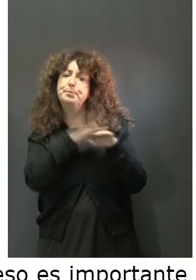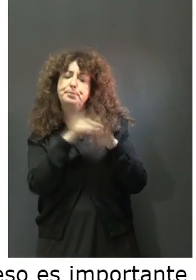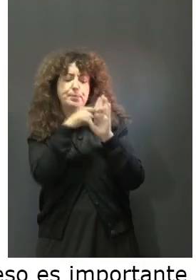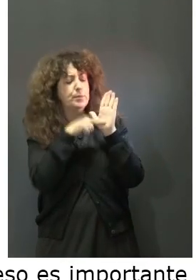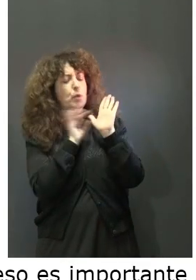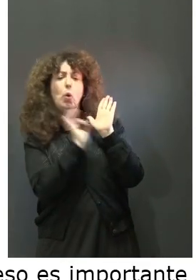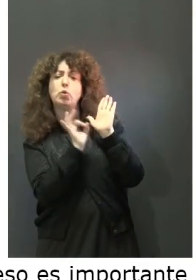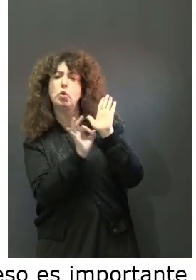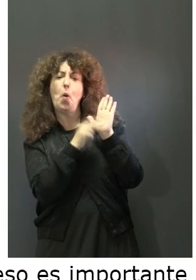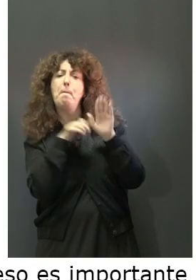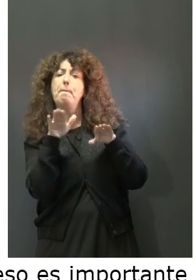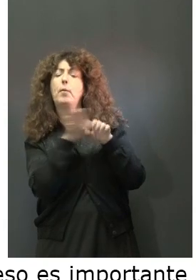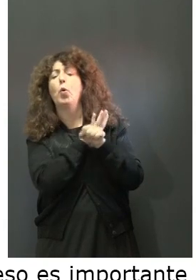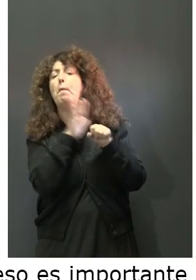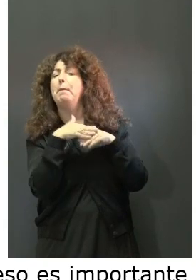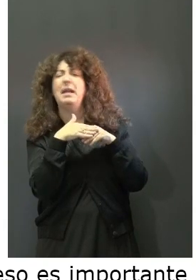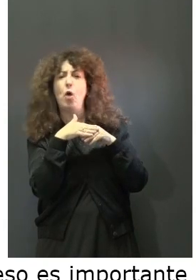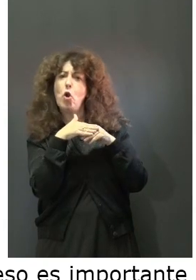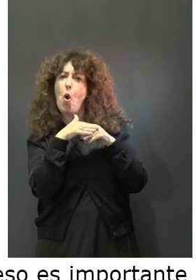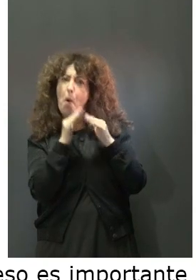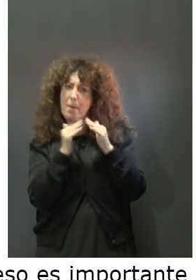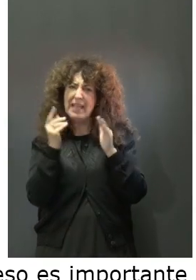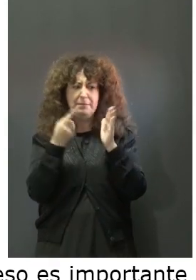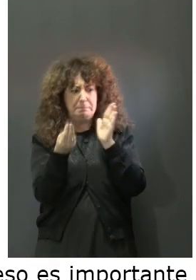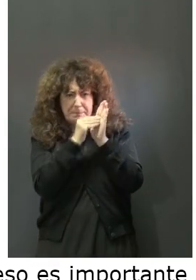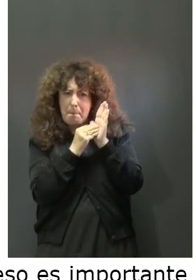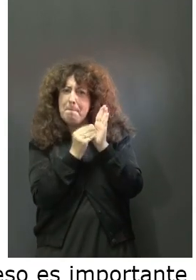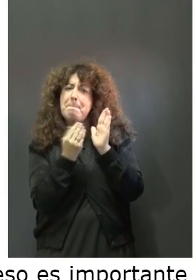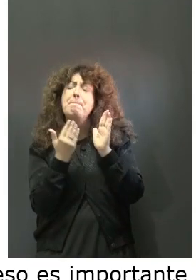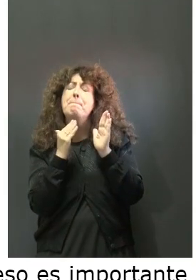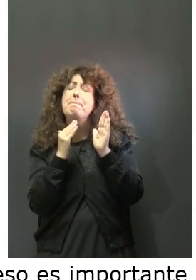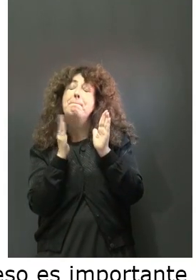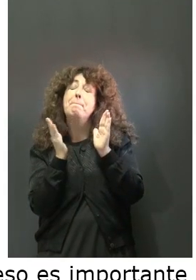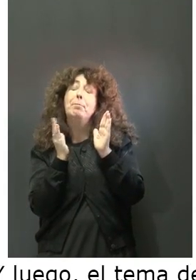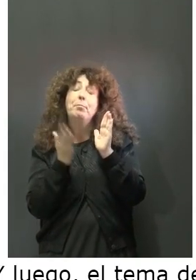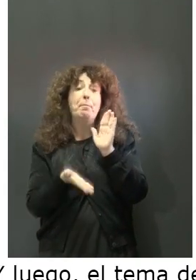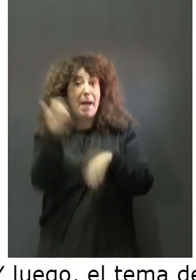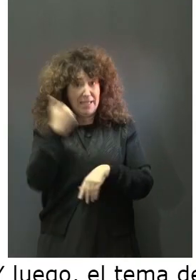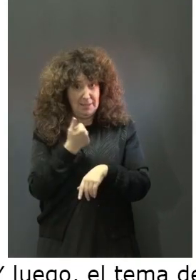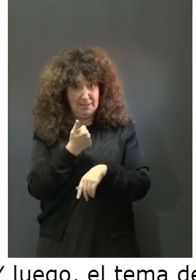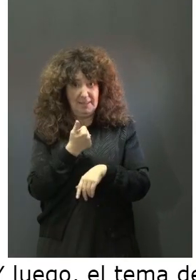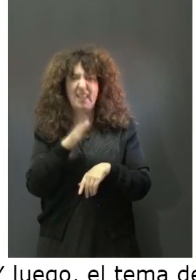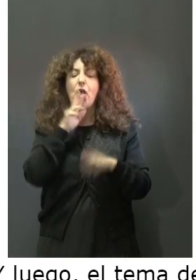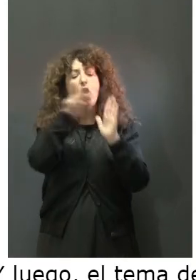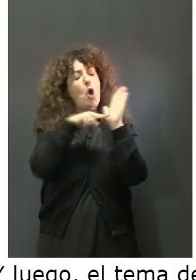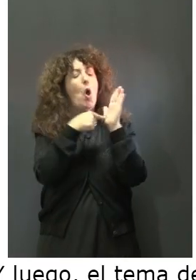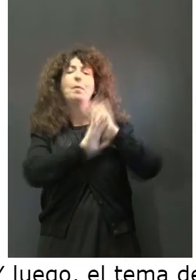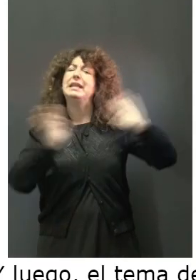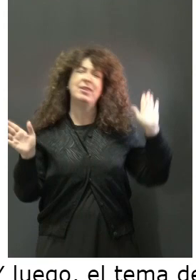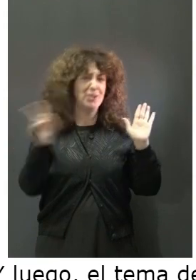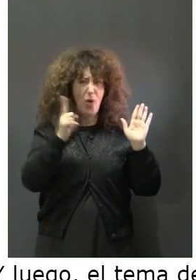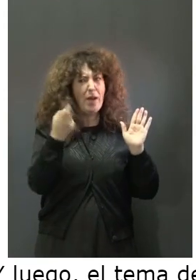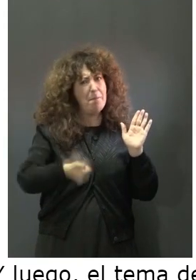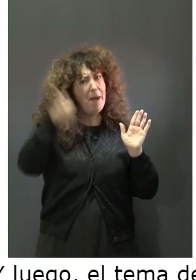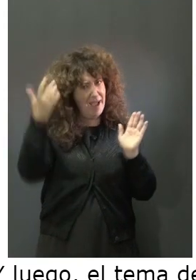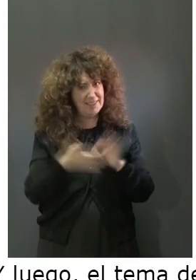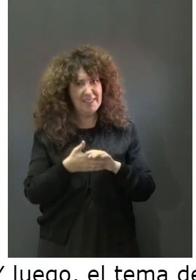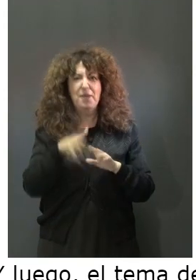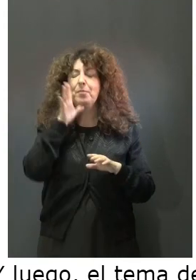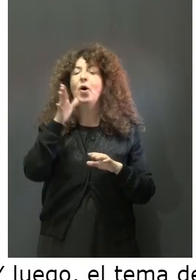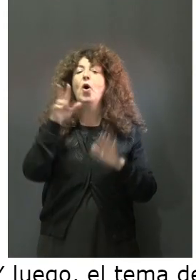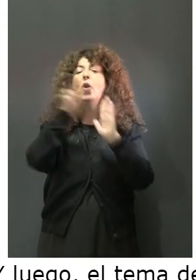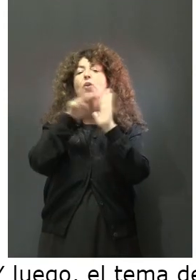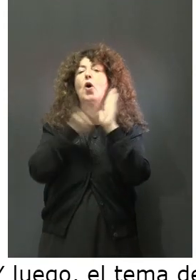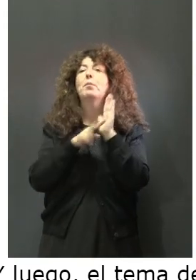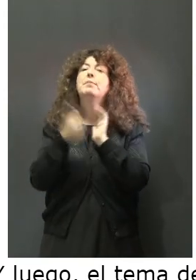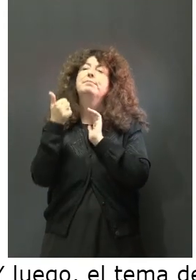normativa va a mínimos y realmente se necesita mucho más que lo que aparece ahí en esa normativa, porque sobre todo tiende más bien